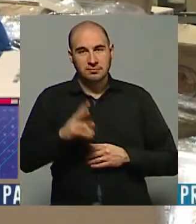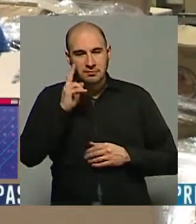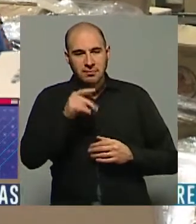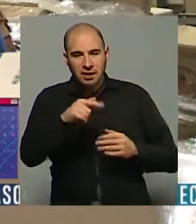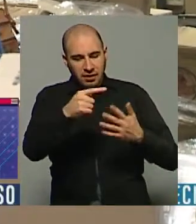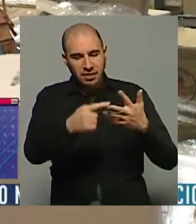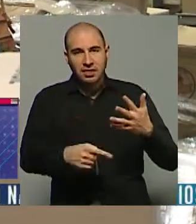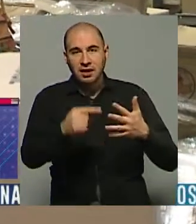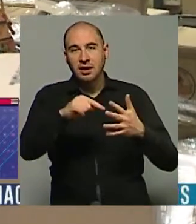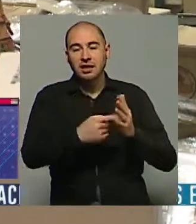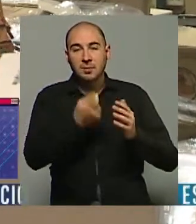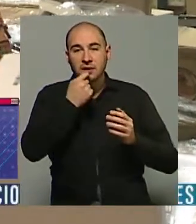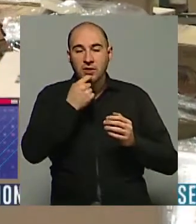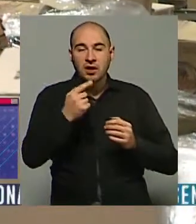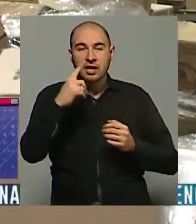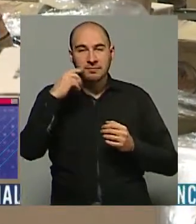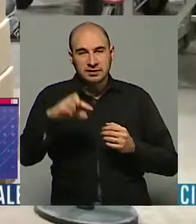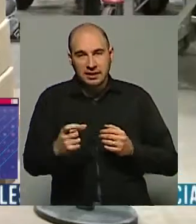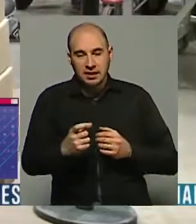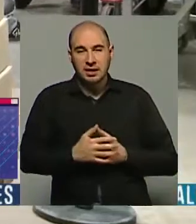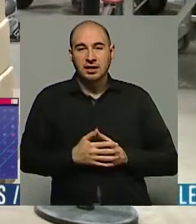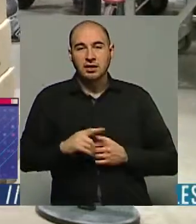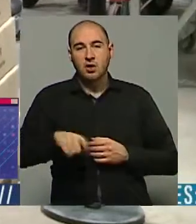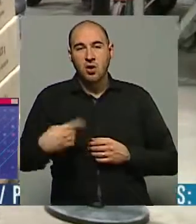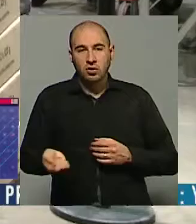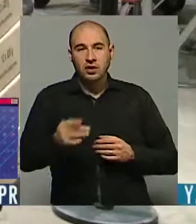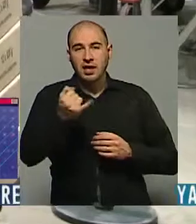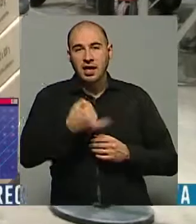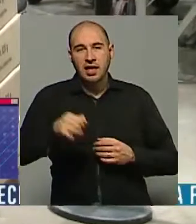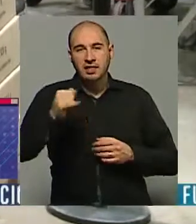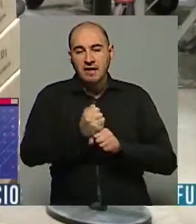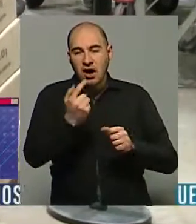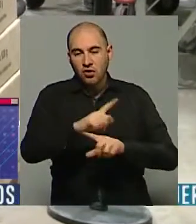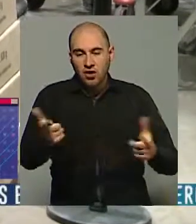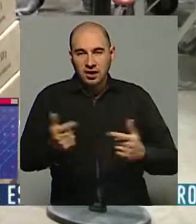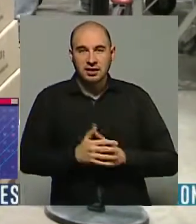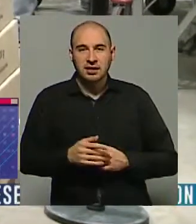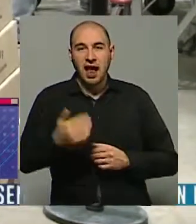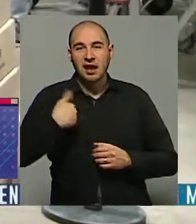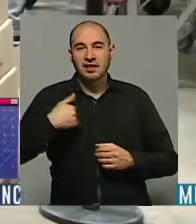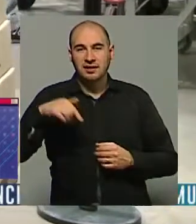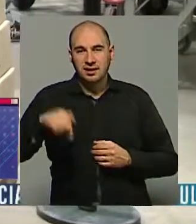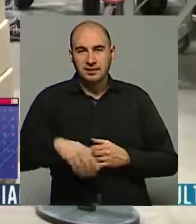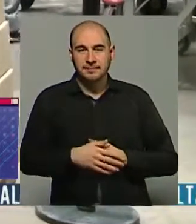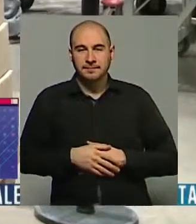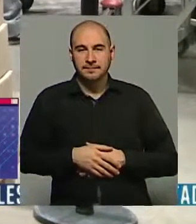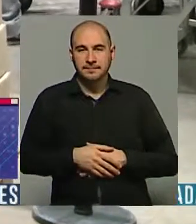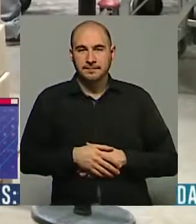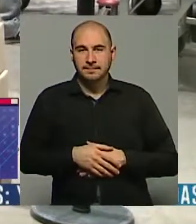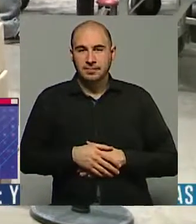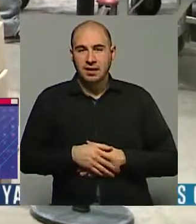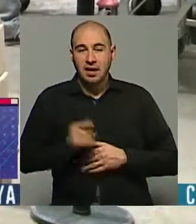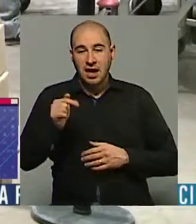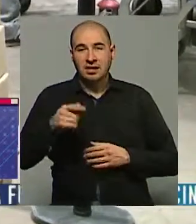en los indicadores como el estimador mensual de actividad económica, en la tasa de desocupación en la República Argentina, en